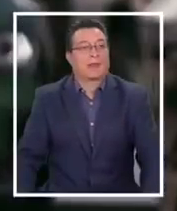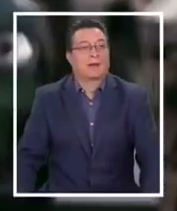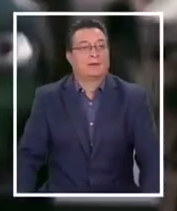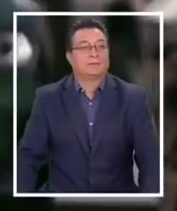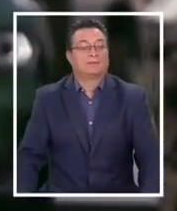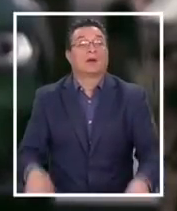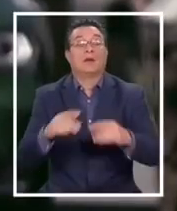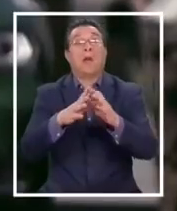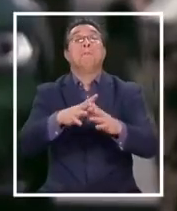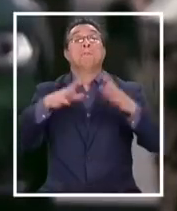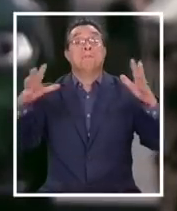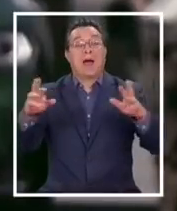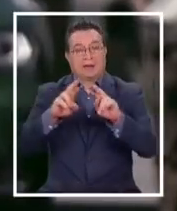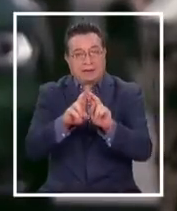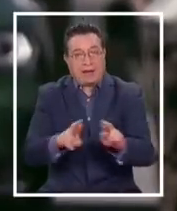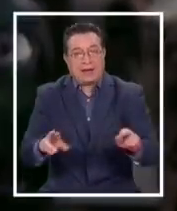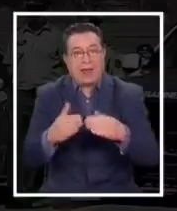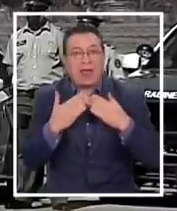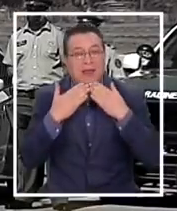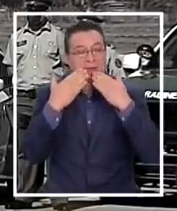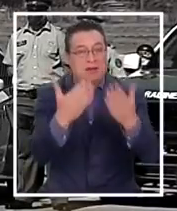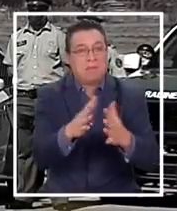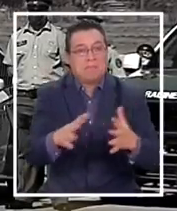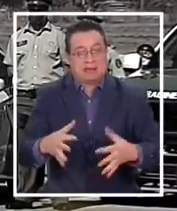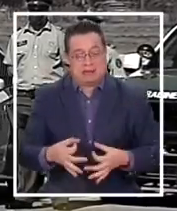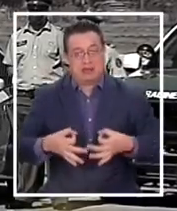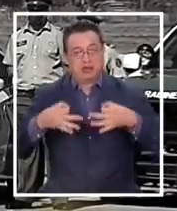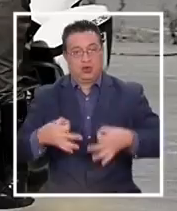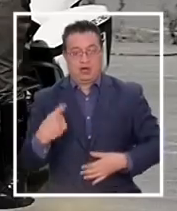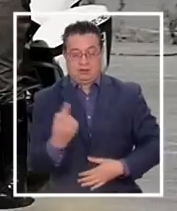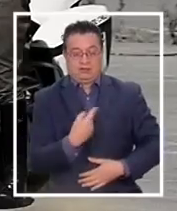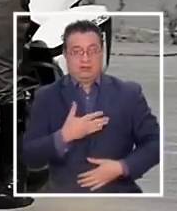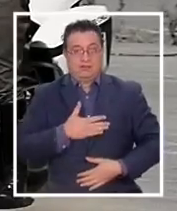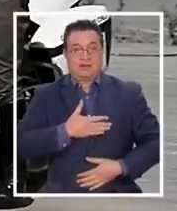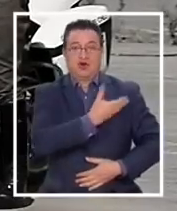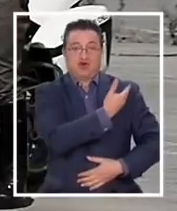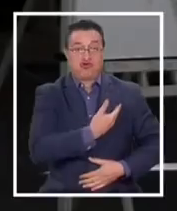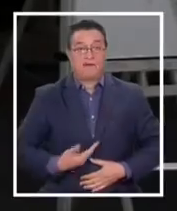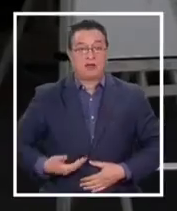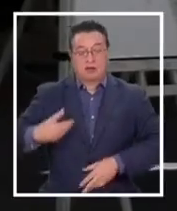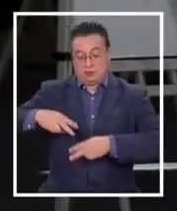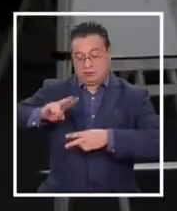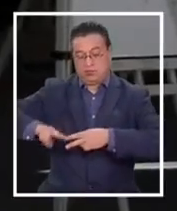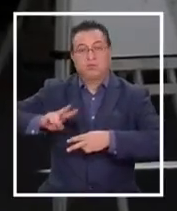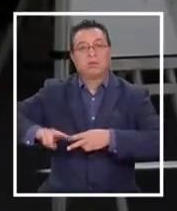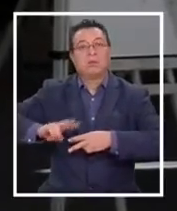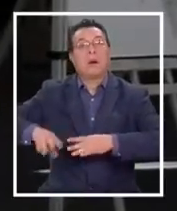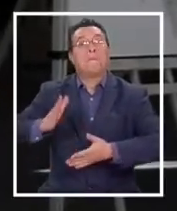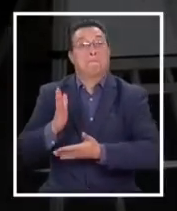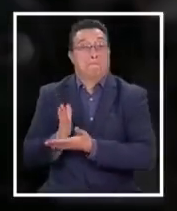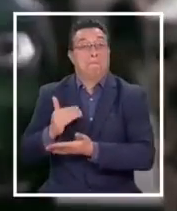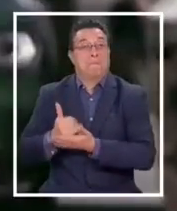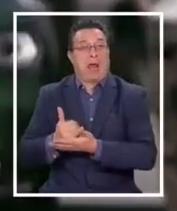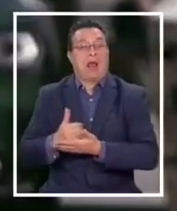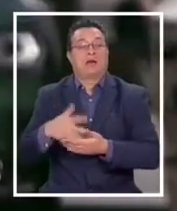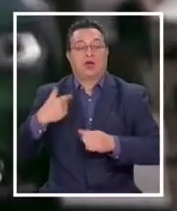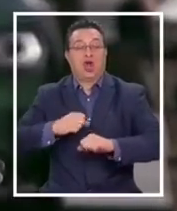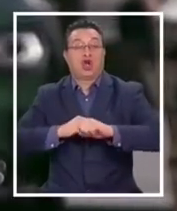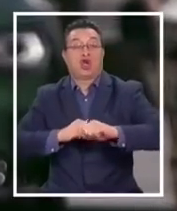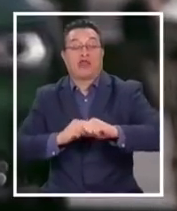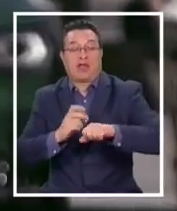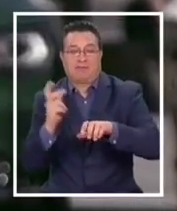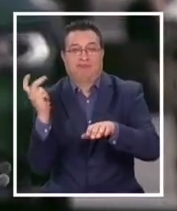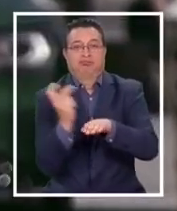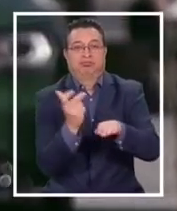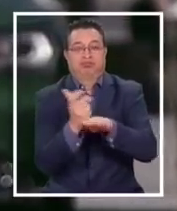Y para llevar más tranquilidad y más seguridad, nuestro gobierno ha preparado un plan anti-encerronas